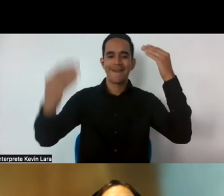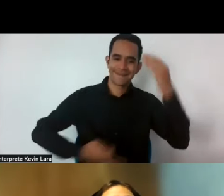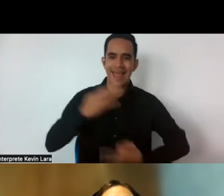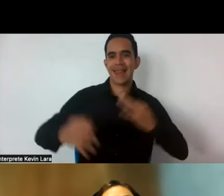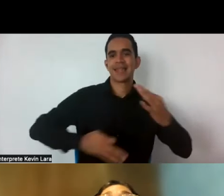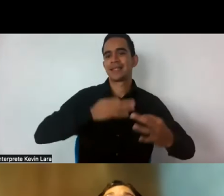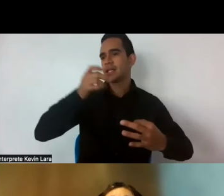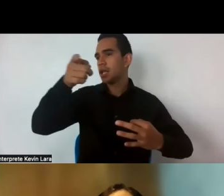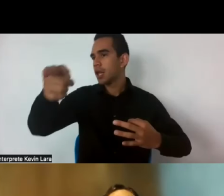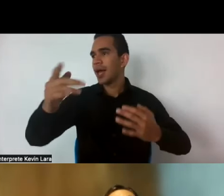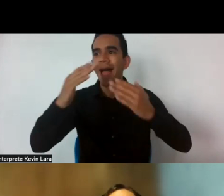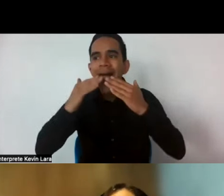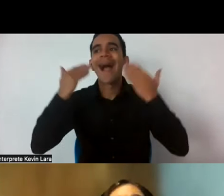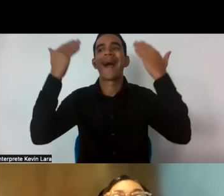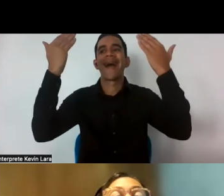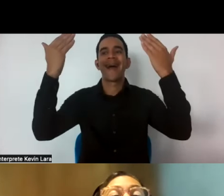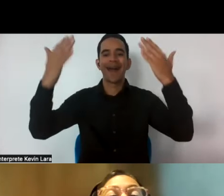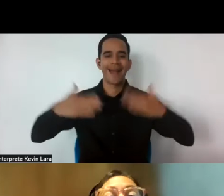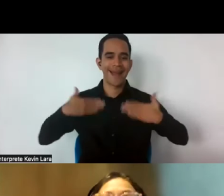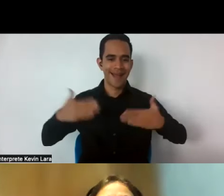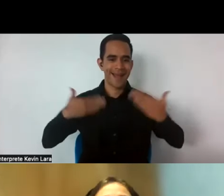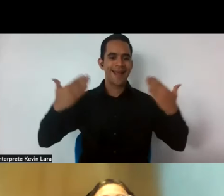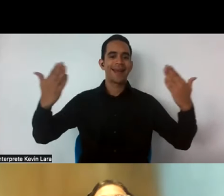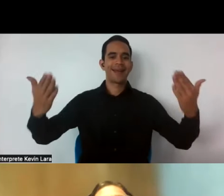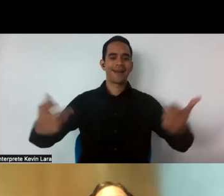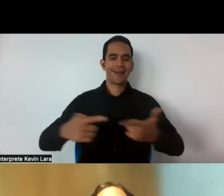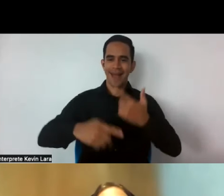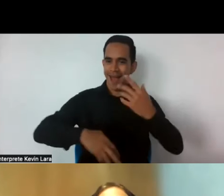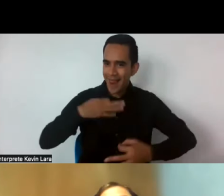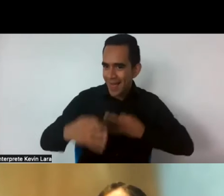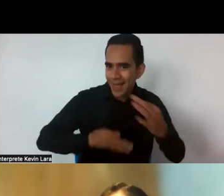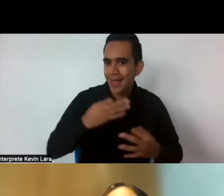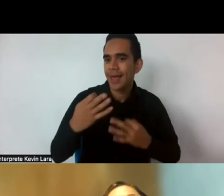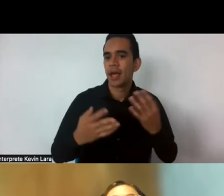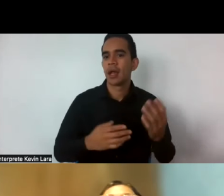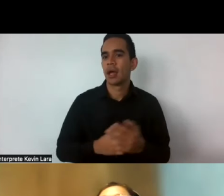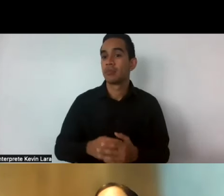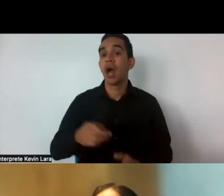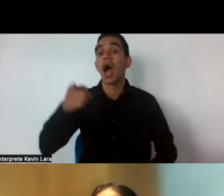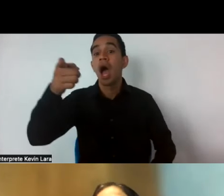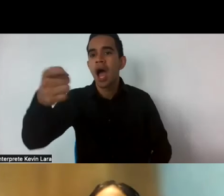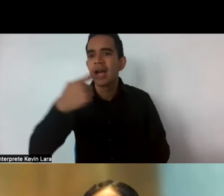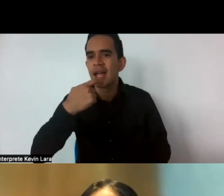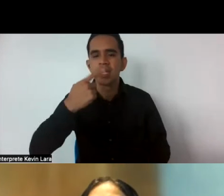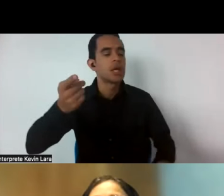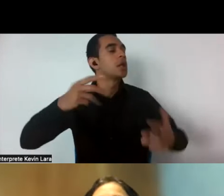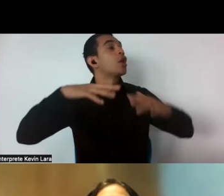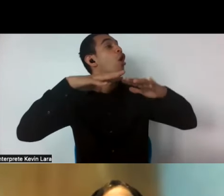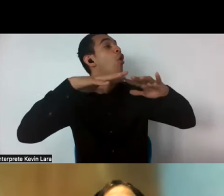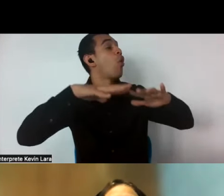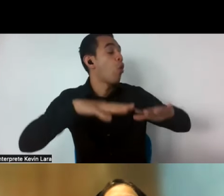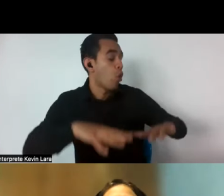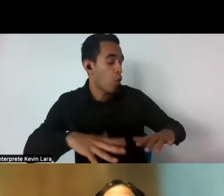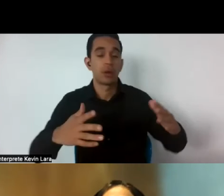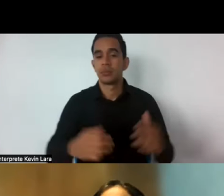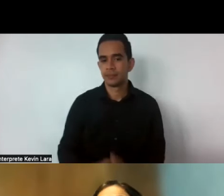Veamos, felicidad, alegría, muy bien. Relajación. Quizás es algo más cónsono